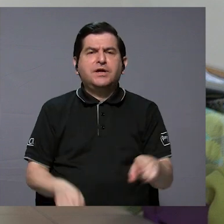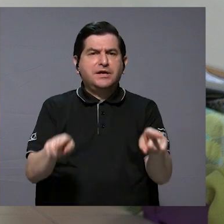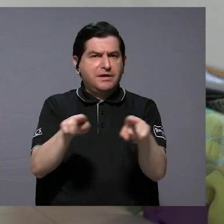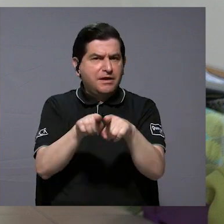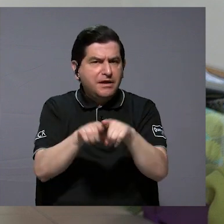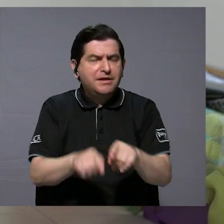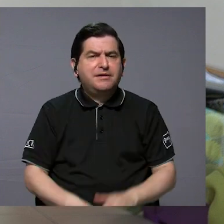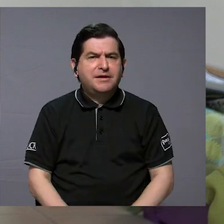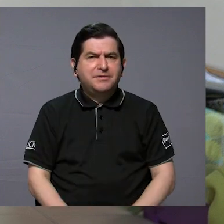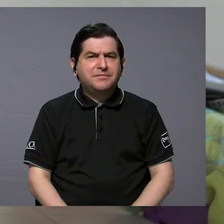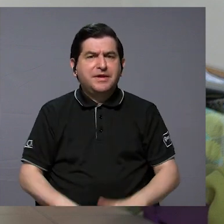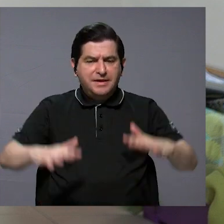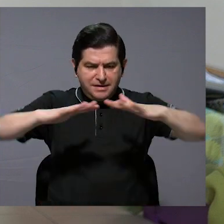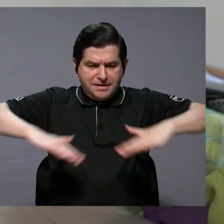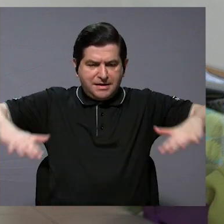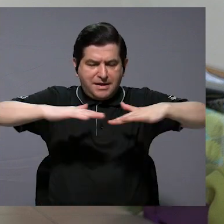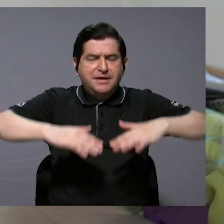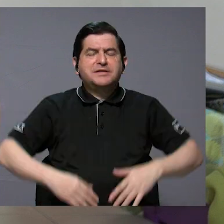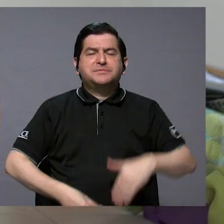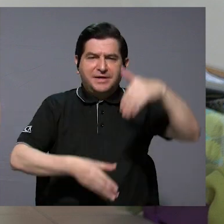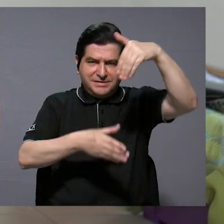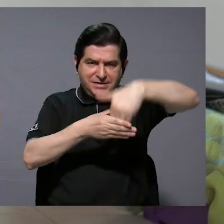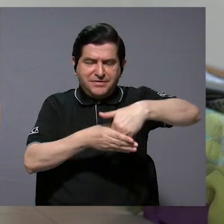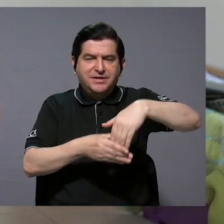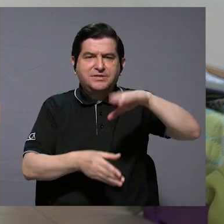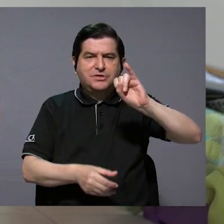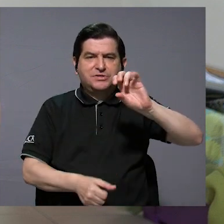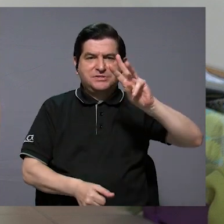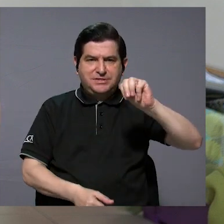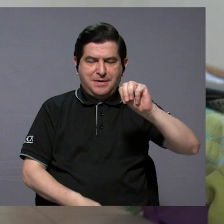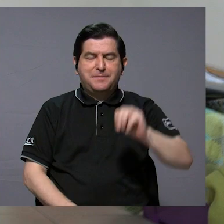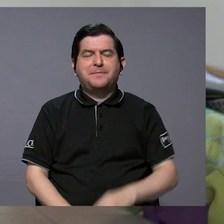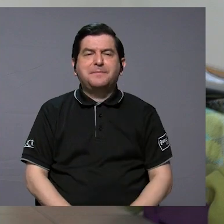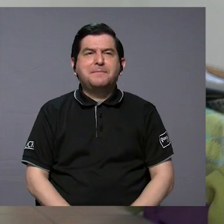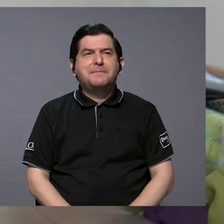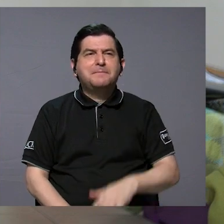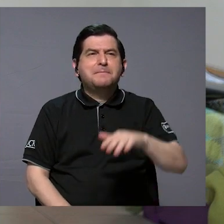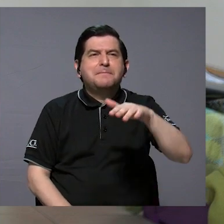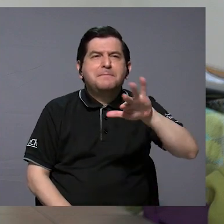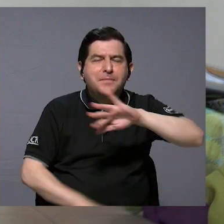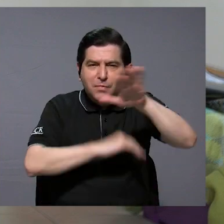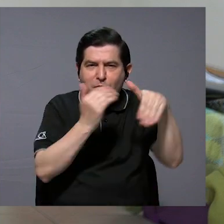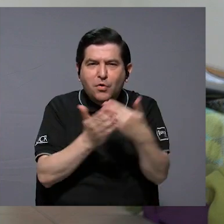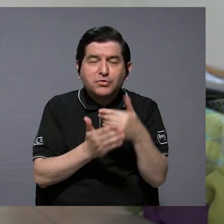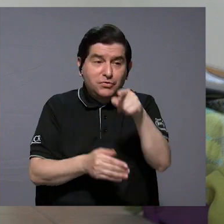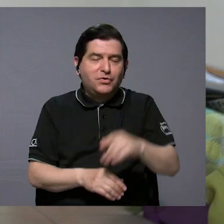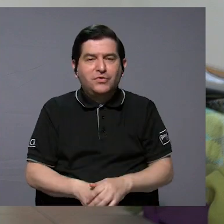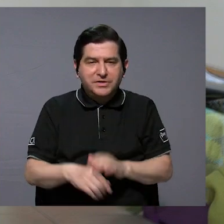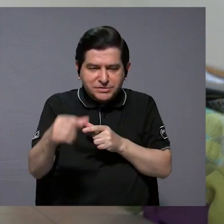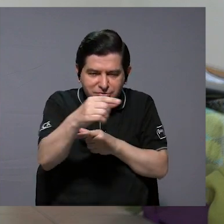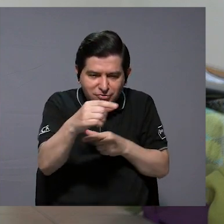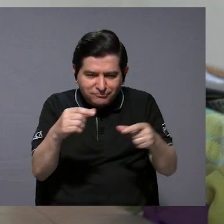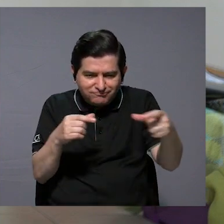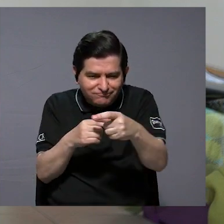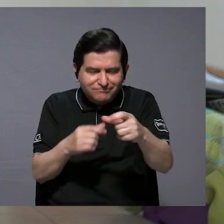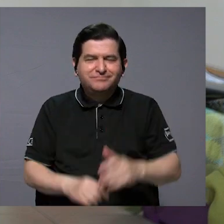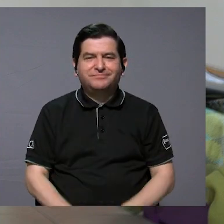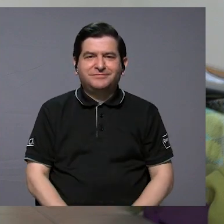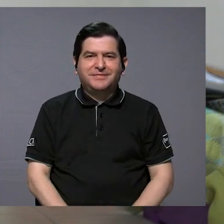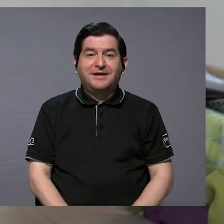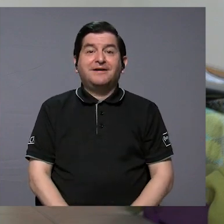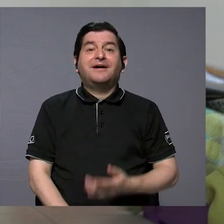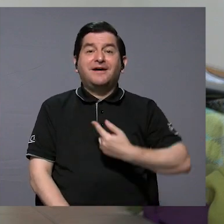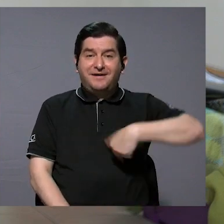universidad y que se encuentra también en el espacio físico del CIEM. Entonces, más o menos con todo este